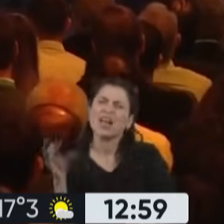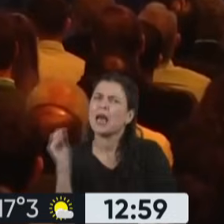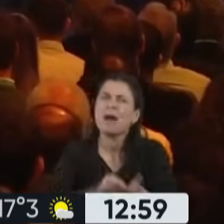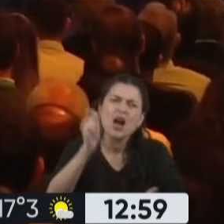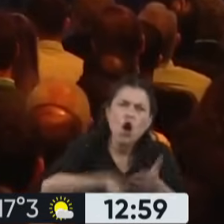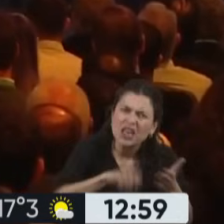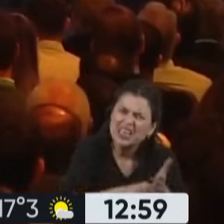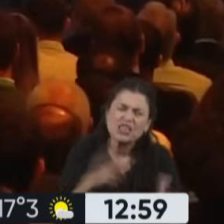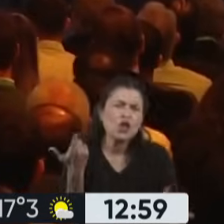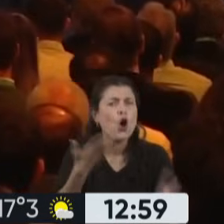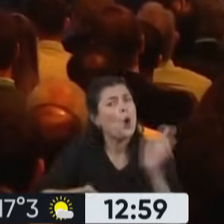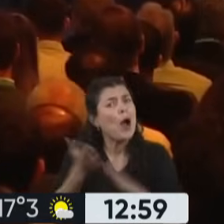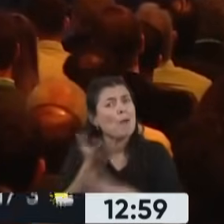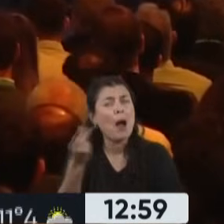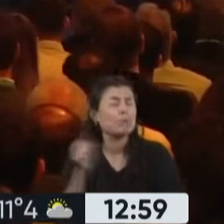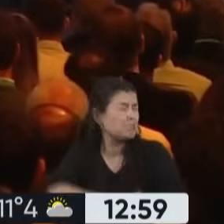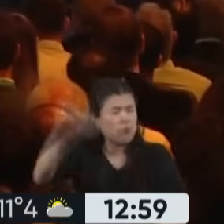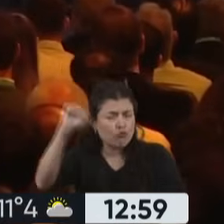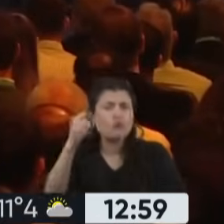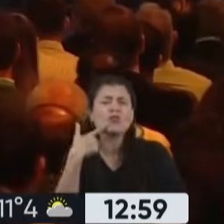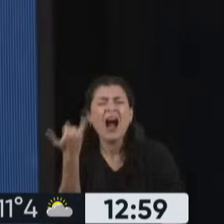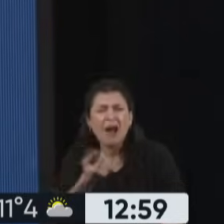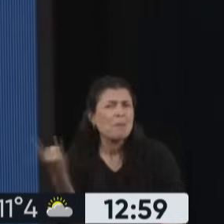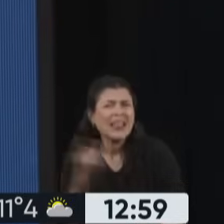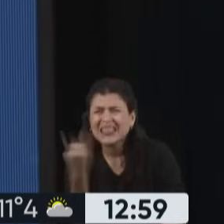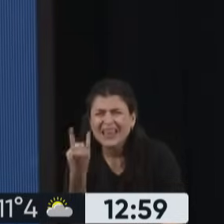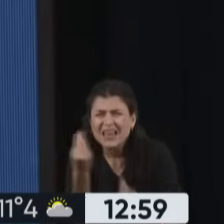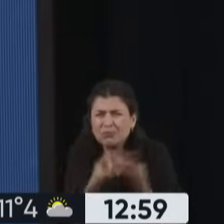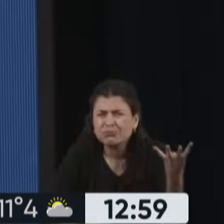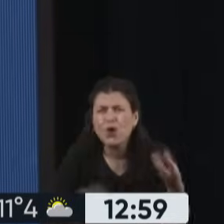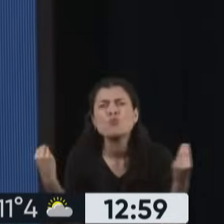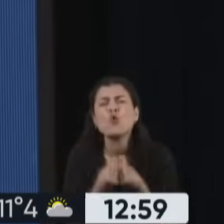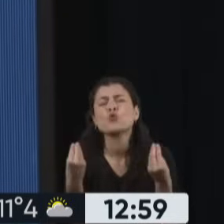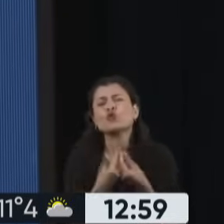las nubes y toda esa montaña de estupideces.